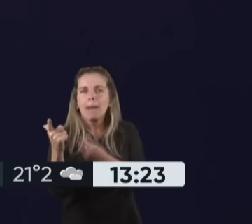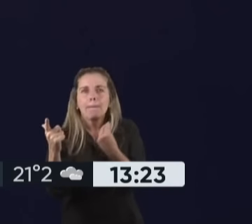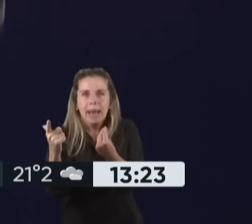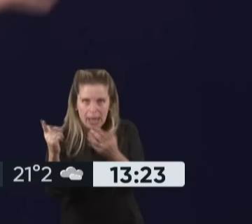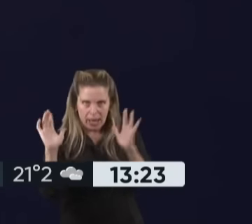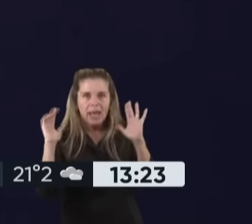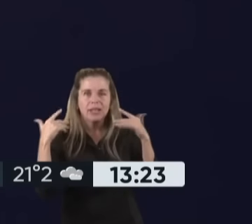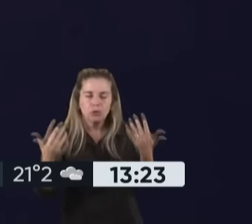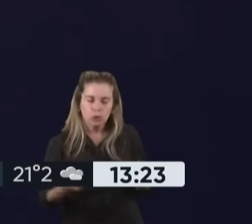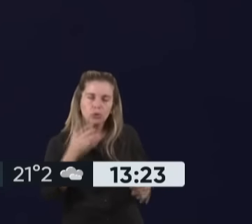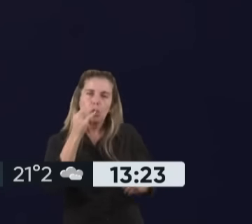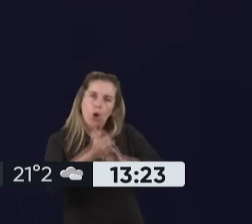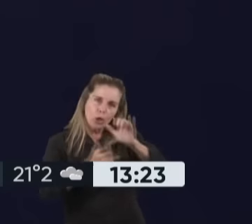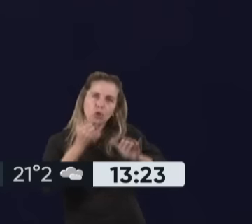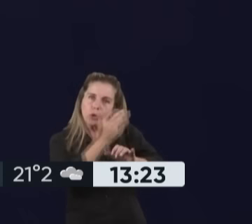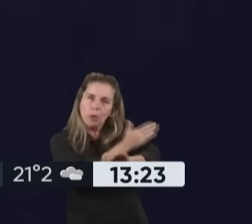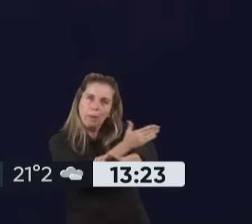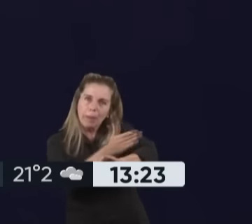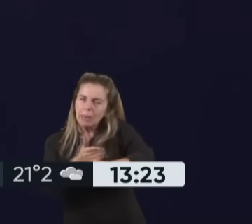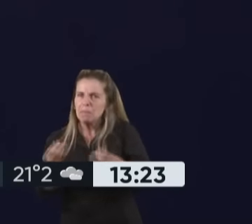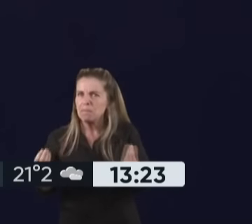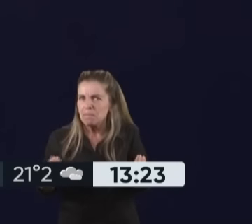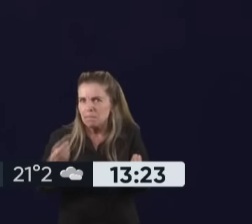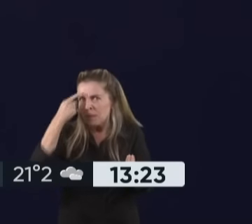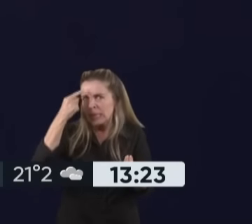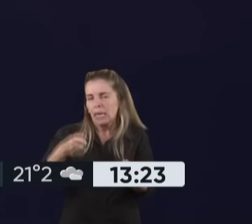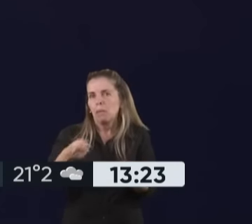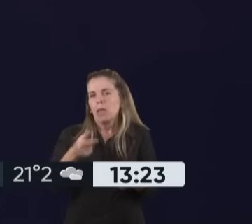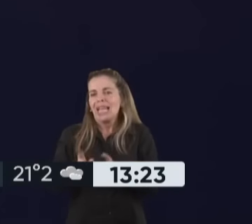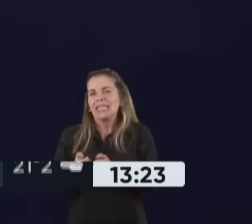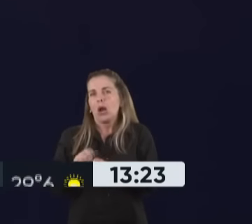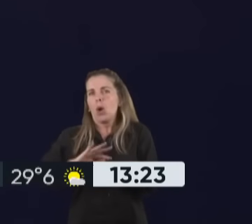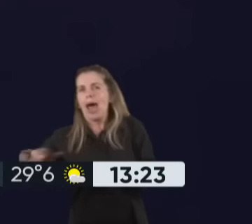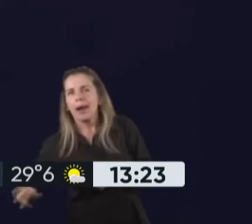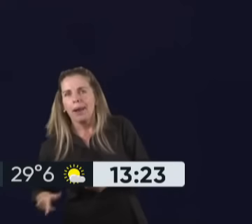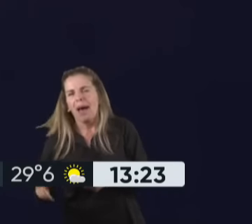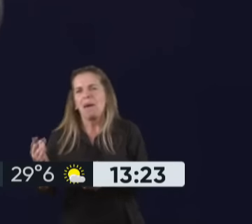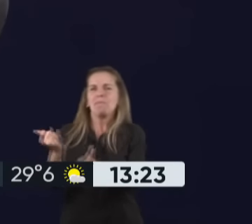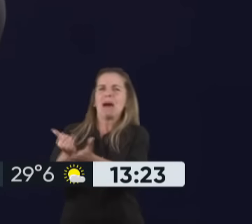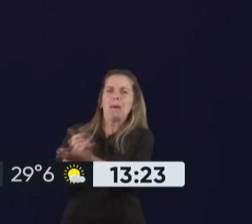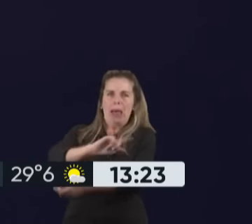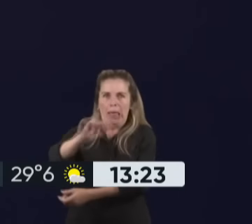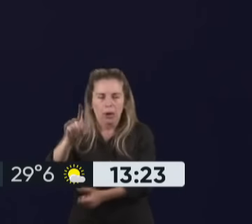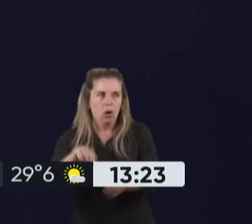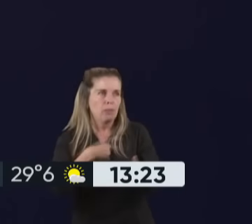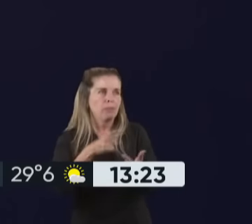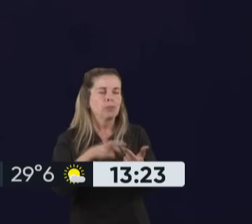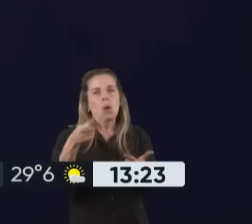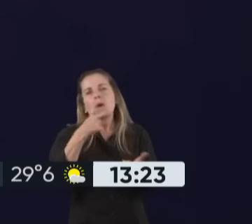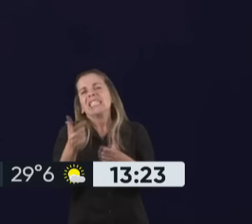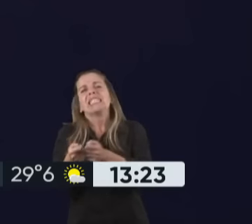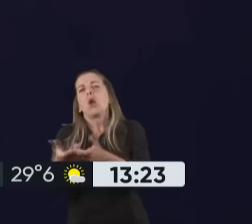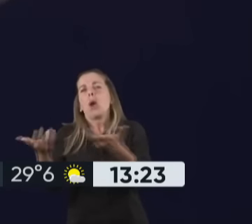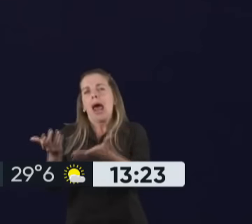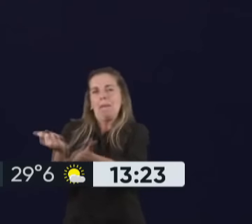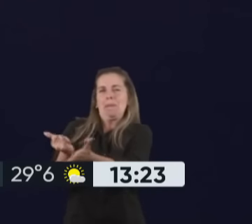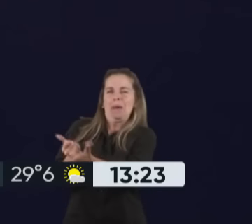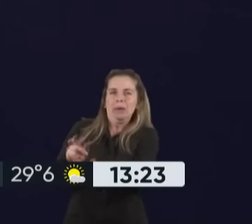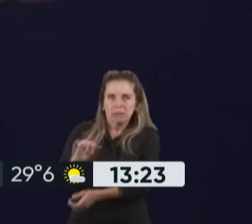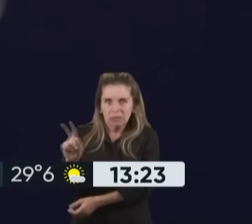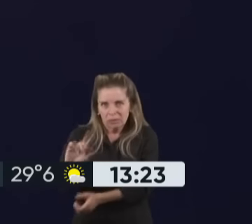esta lógica de que te roban un celular y no es importante, bueno, te robaron un celular, te